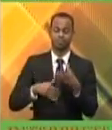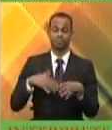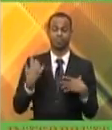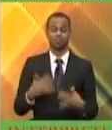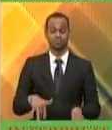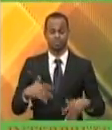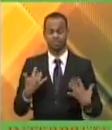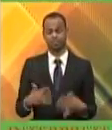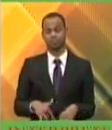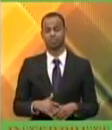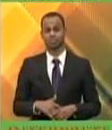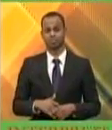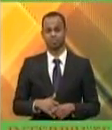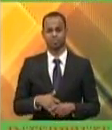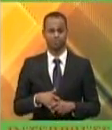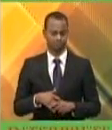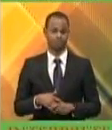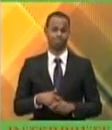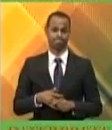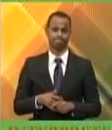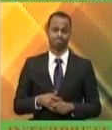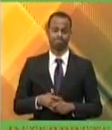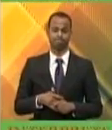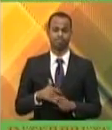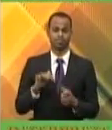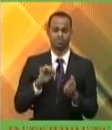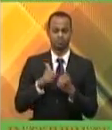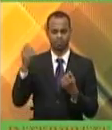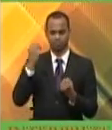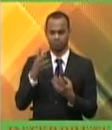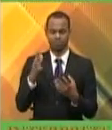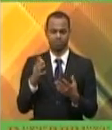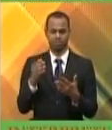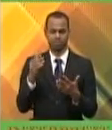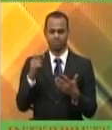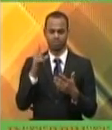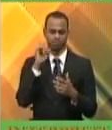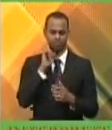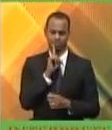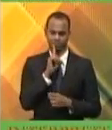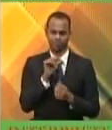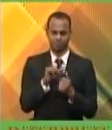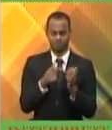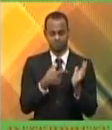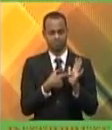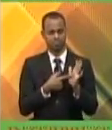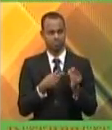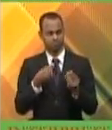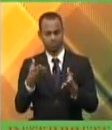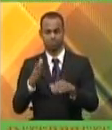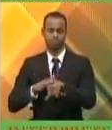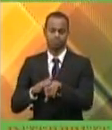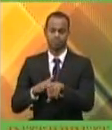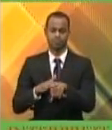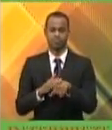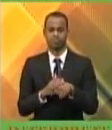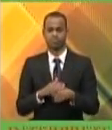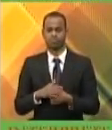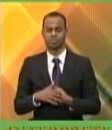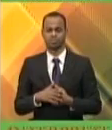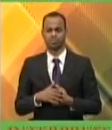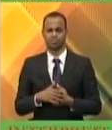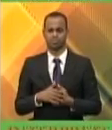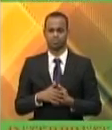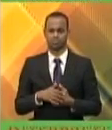decía guau pero como tú le notifica a un acto a una persona sorda como tú le notifica es un acto